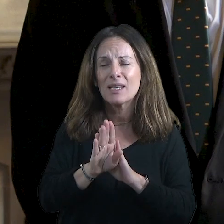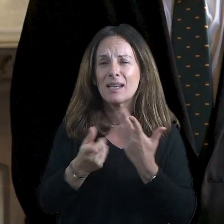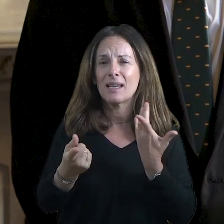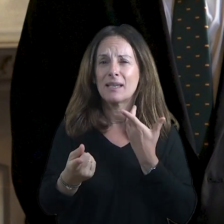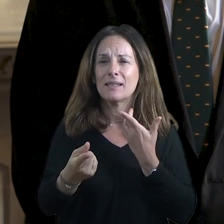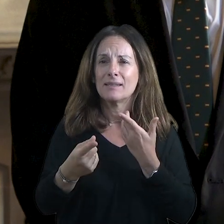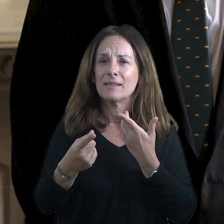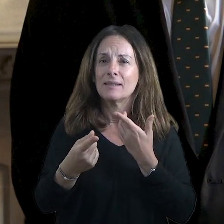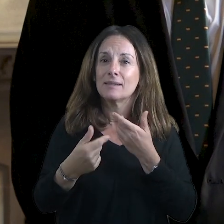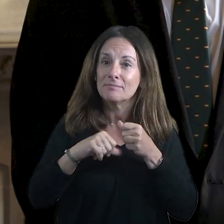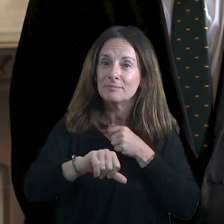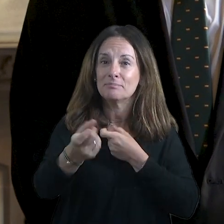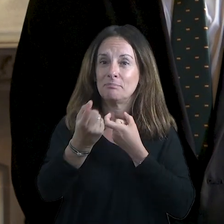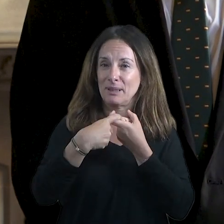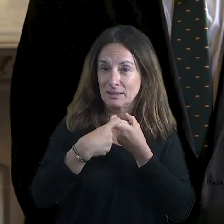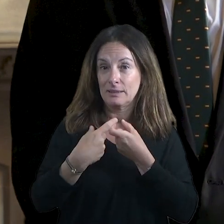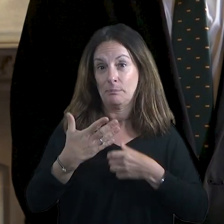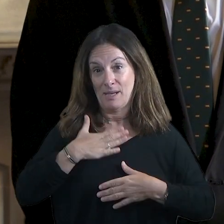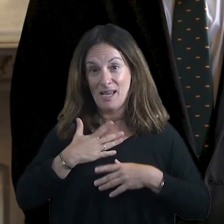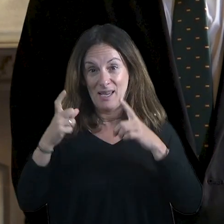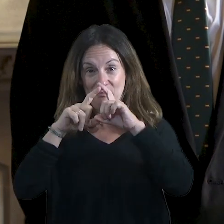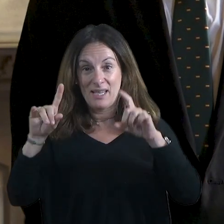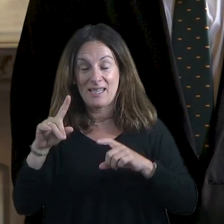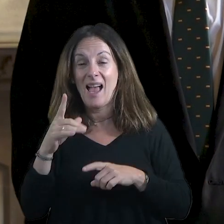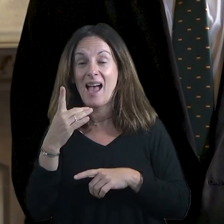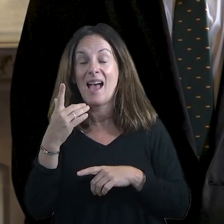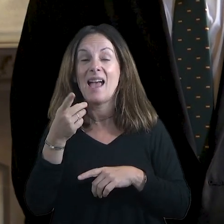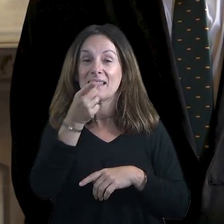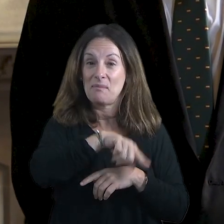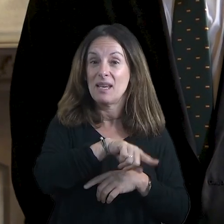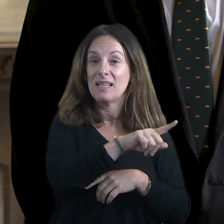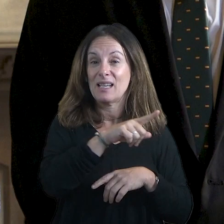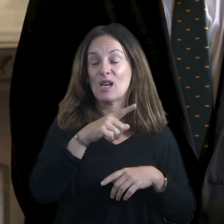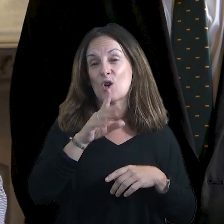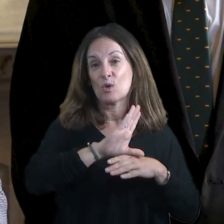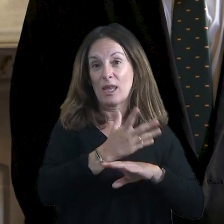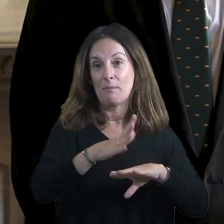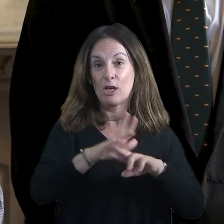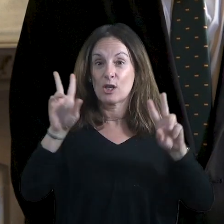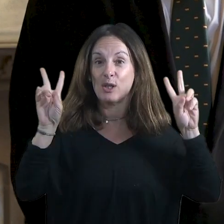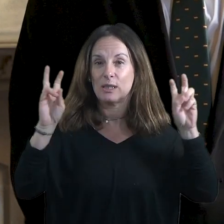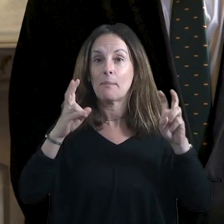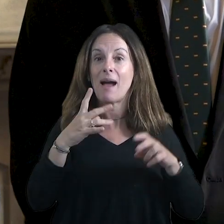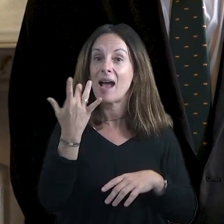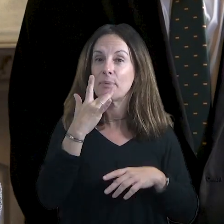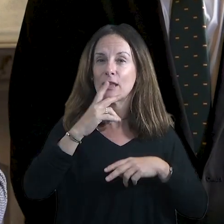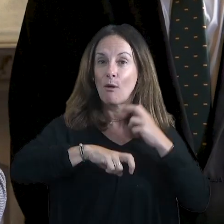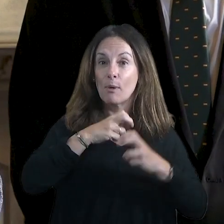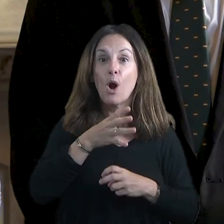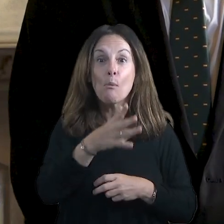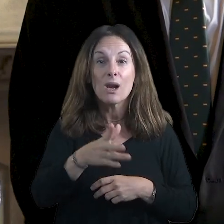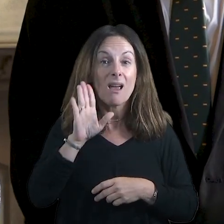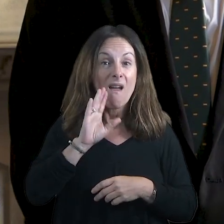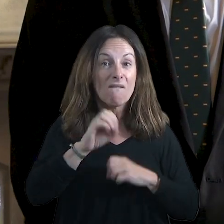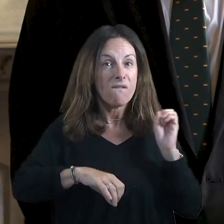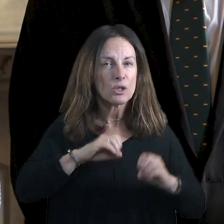tan activamente con nosotros y con el Consell de Mallorca en la materia de reciclado de vidrio, porque tenemos un residuo que al final se puede reciclar